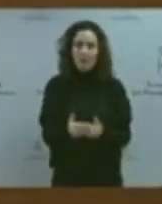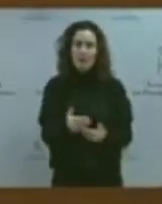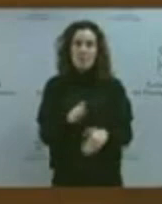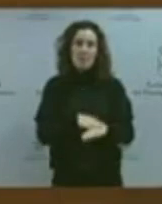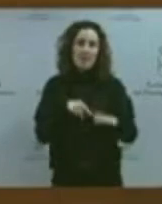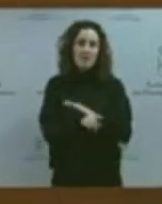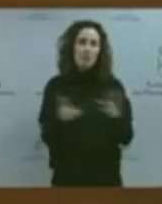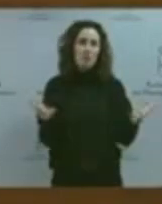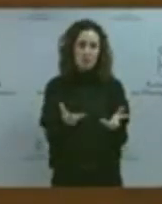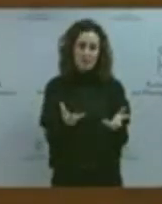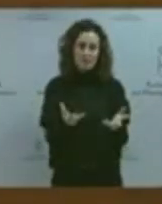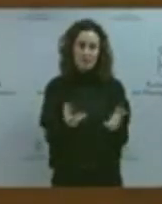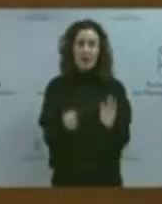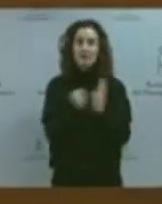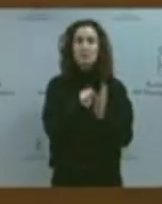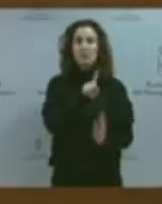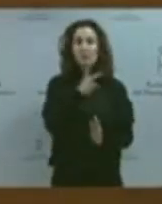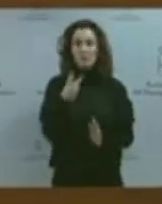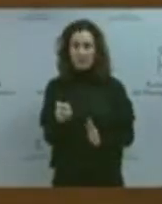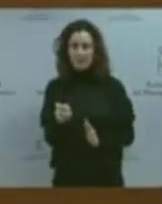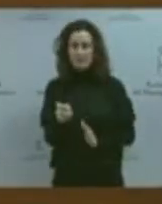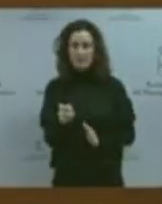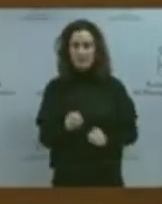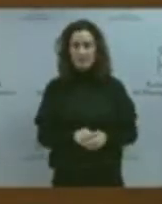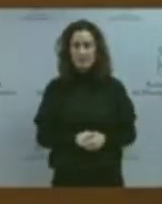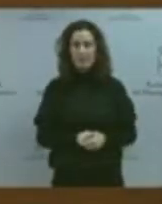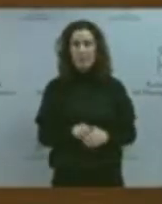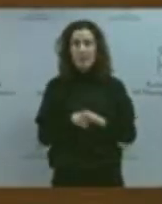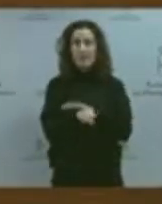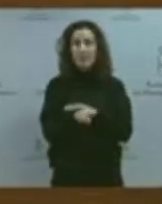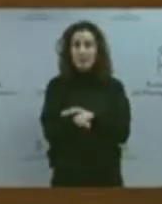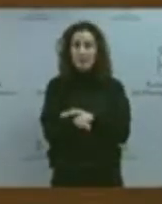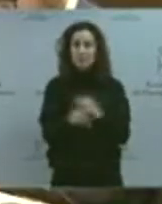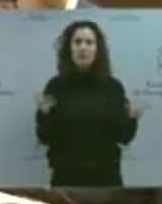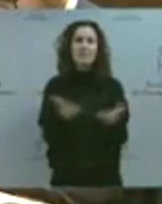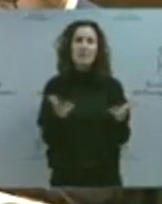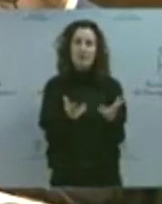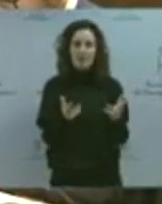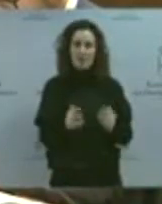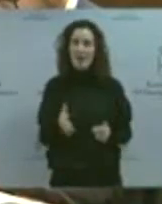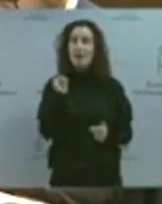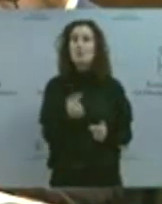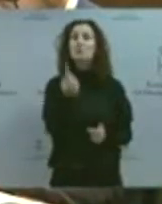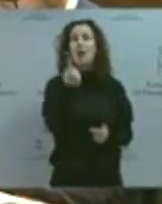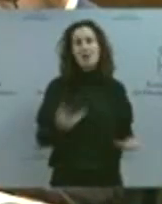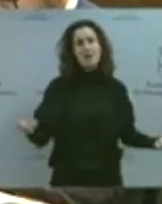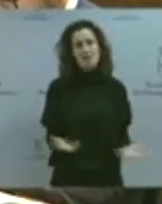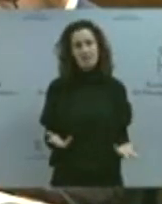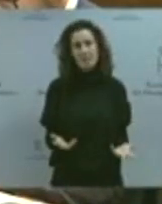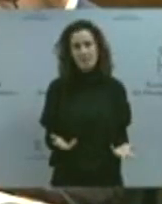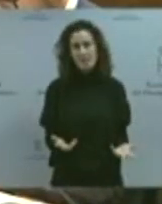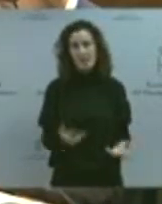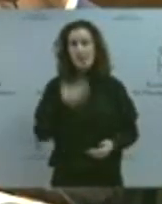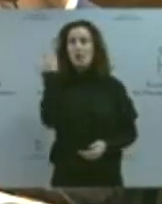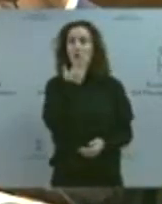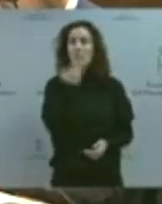120, tramitación de emergencia. Hay una emergencia en el colegio Celestino Montoto de Siero, hay otra en Xove,